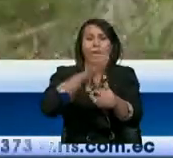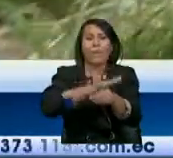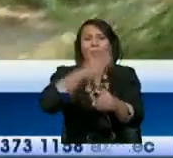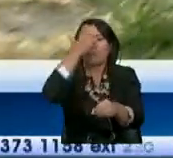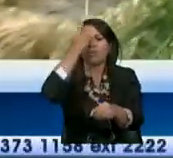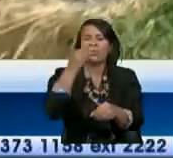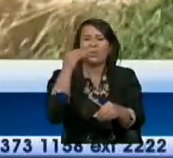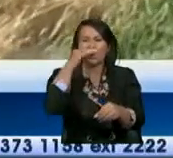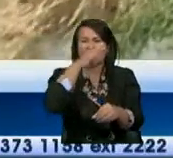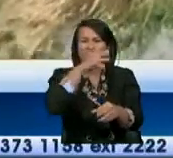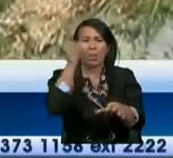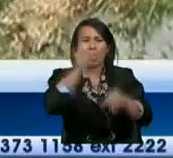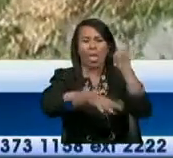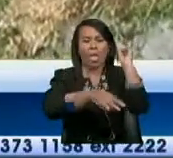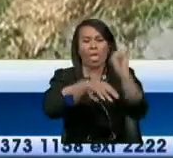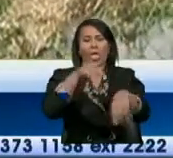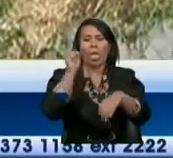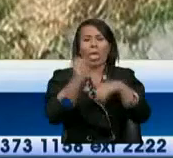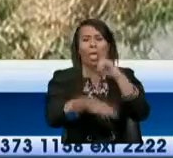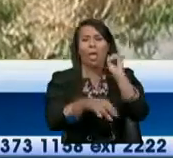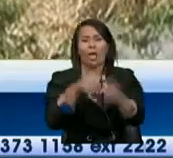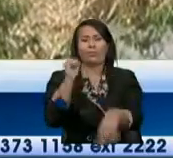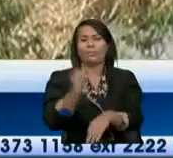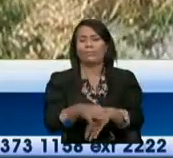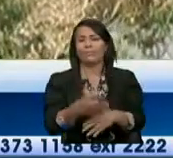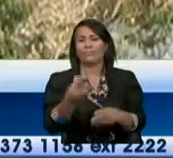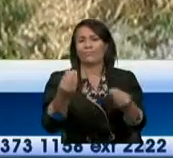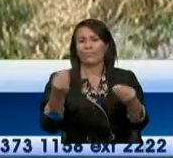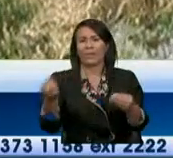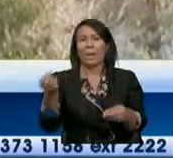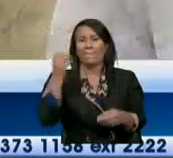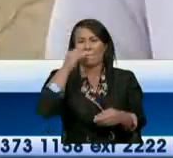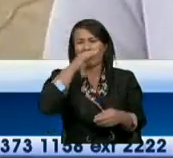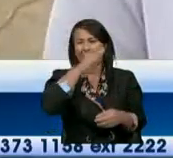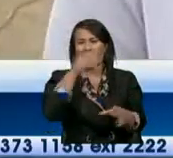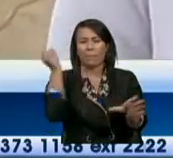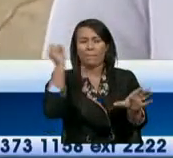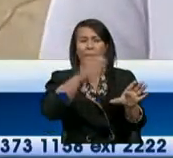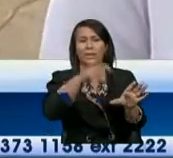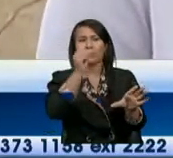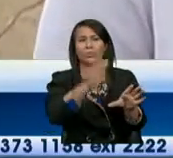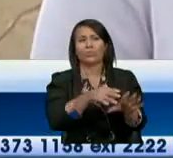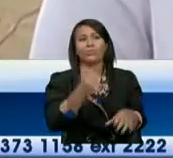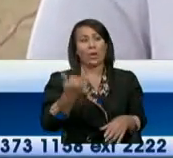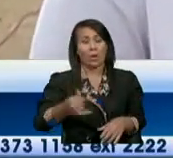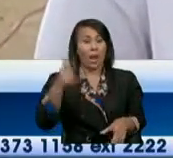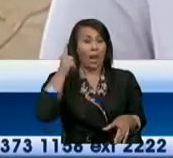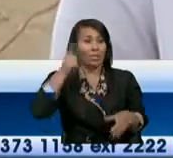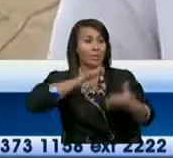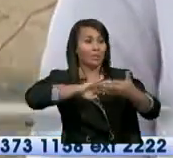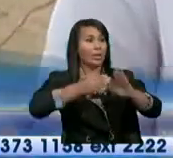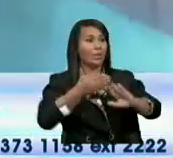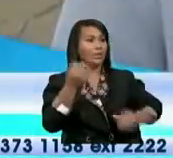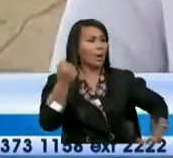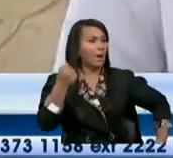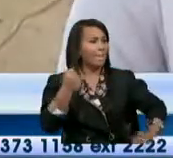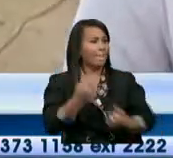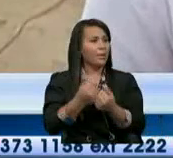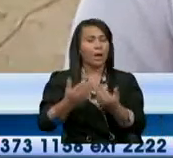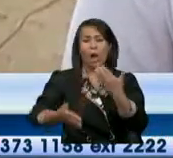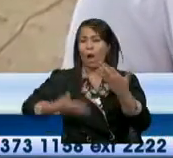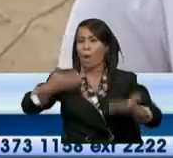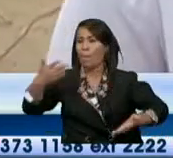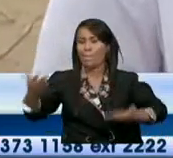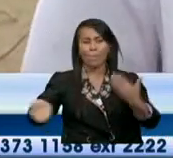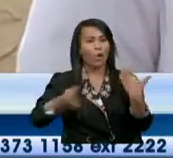con todo tipo de cosas, principalmente restos y basura. Tenemos el apoyo de los líderes comunitarios. Es importante que la